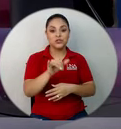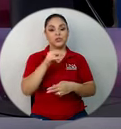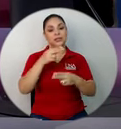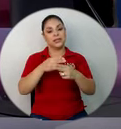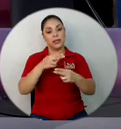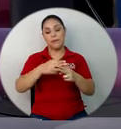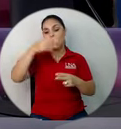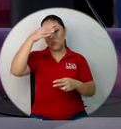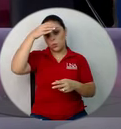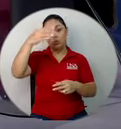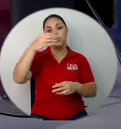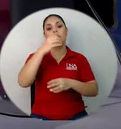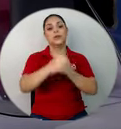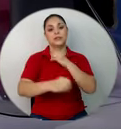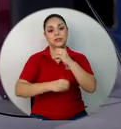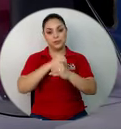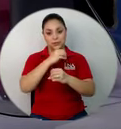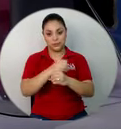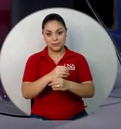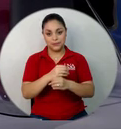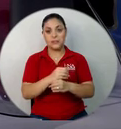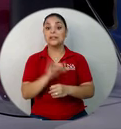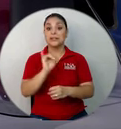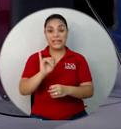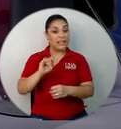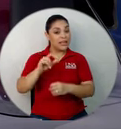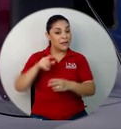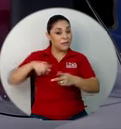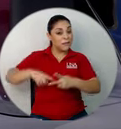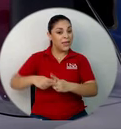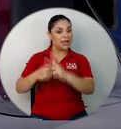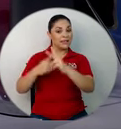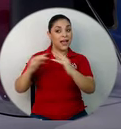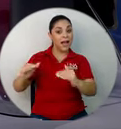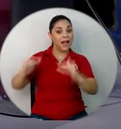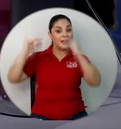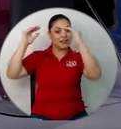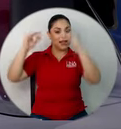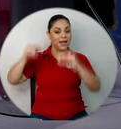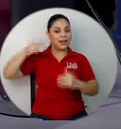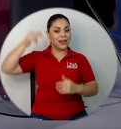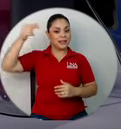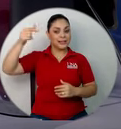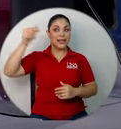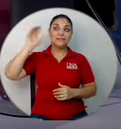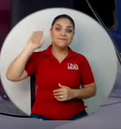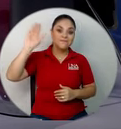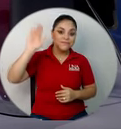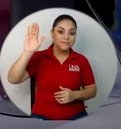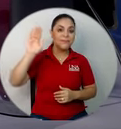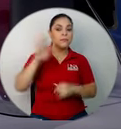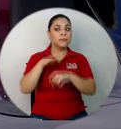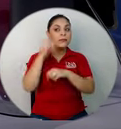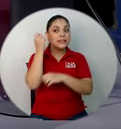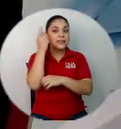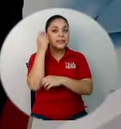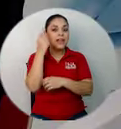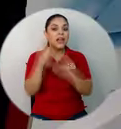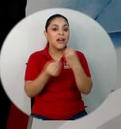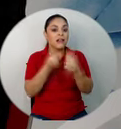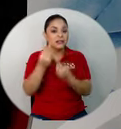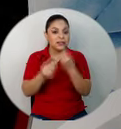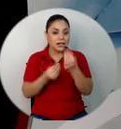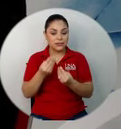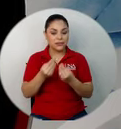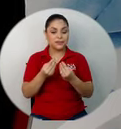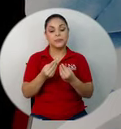organizacional, ¿verdad? En ese sentido. Entonces es la alta gerencia la primera llamada en entender qué quiere hacer con este tema